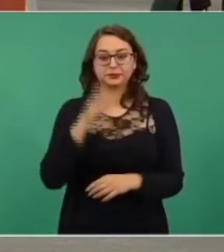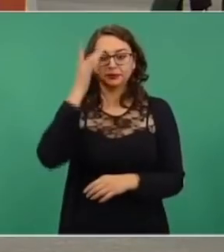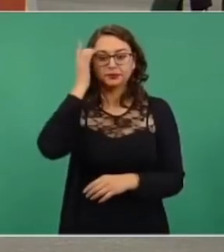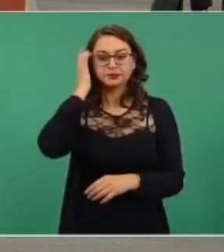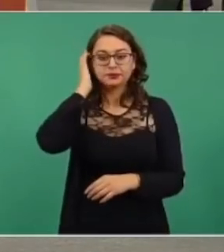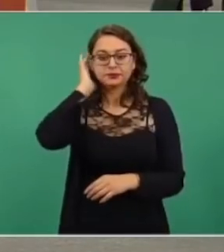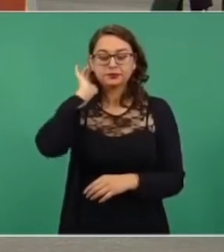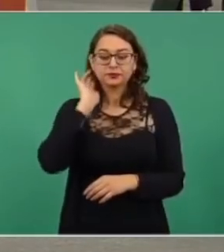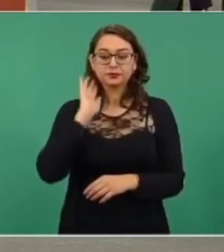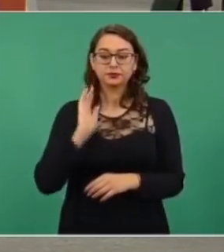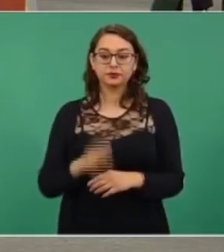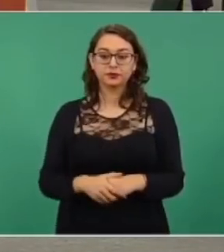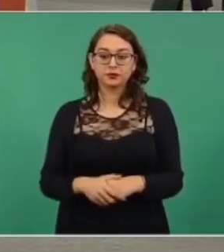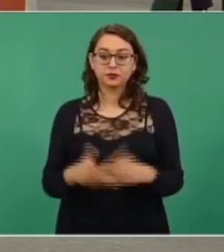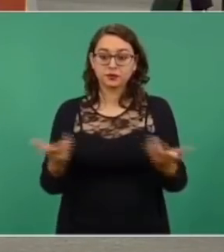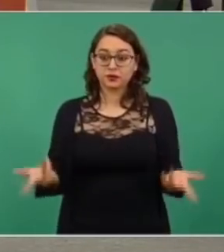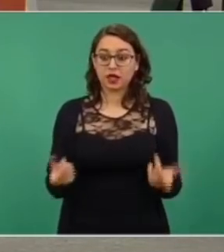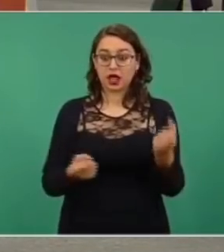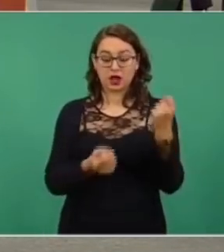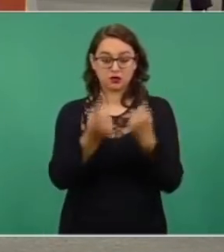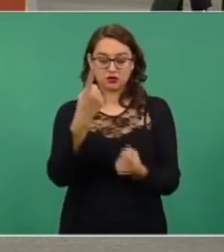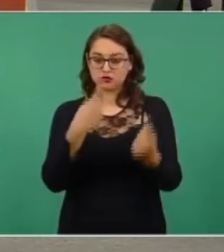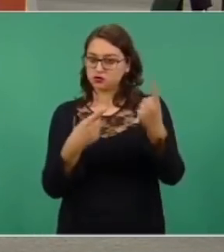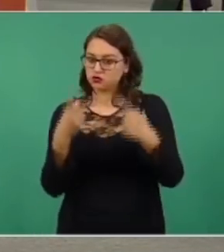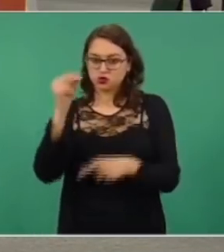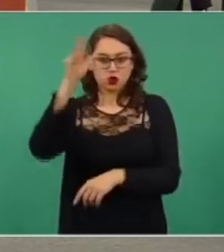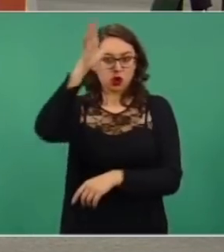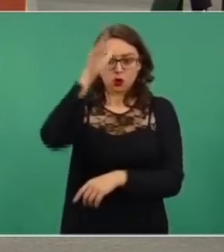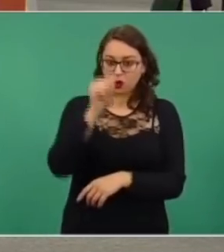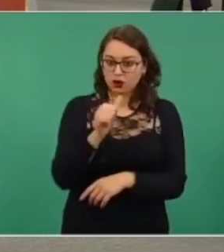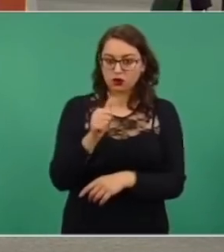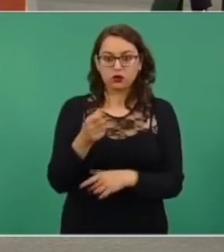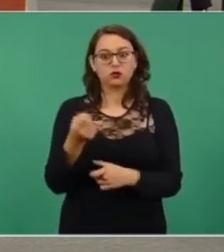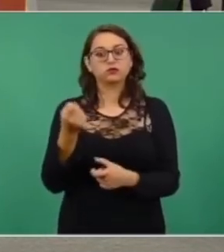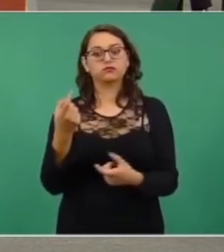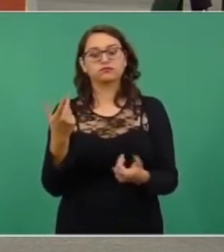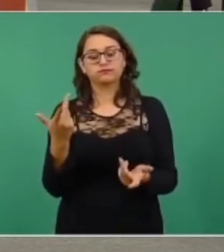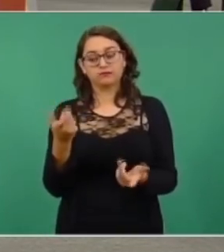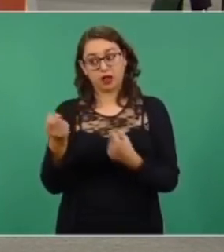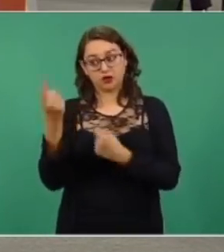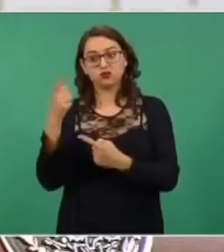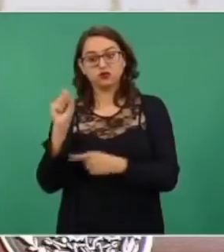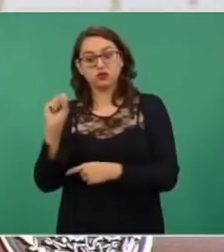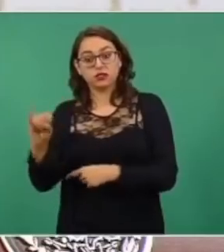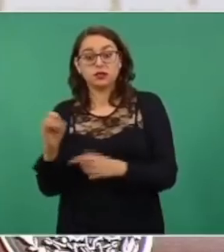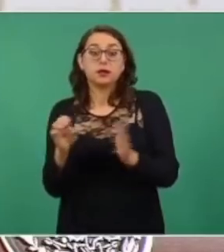Y con opiniones en contra. Por ejemplo, la